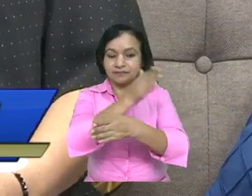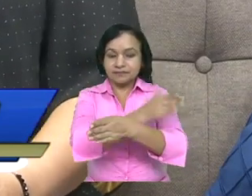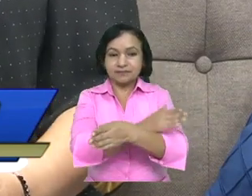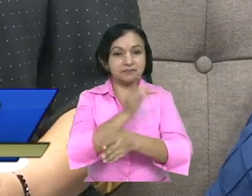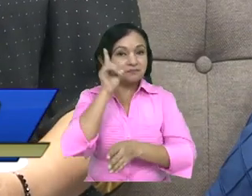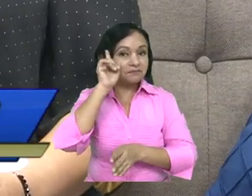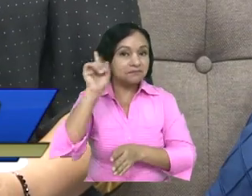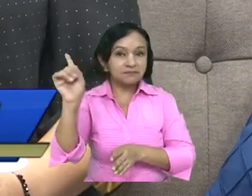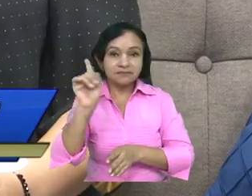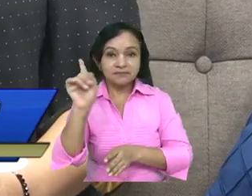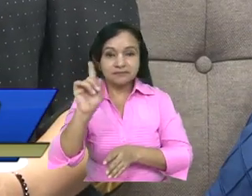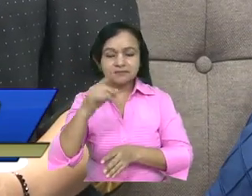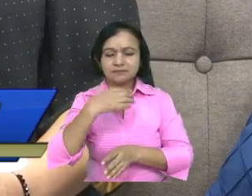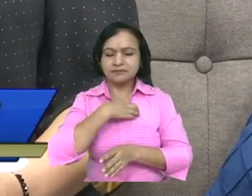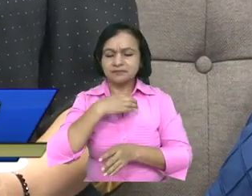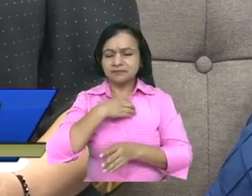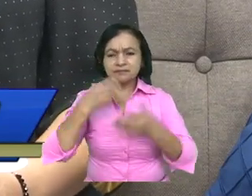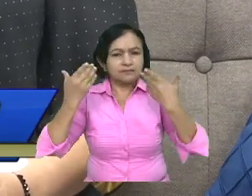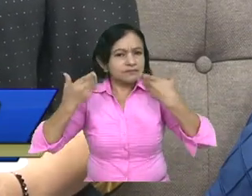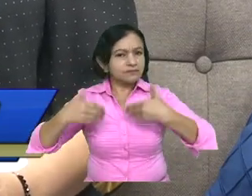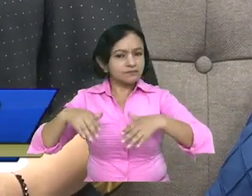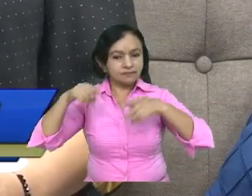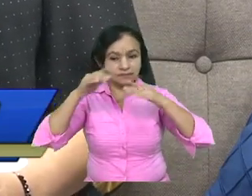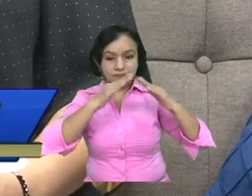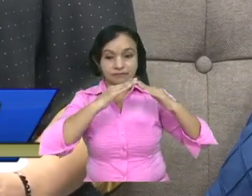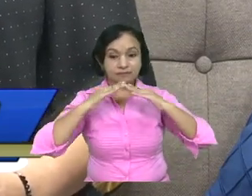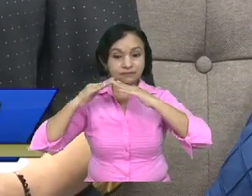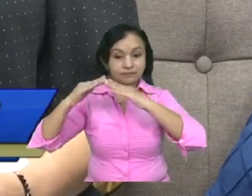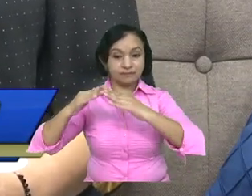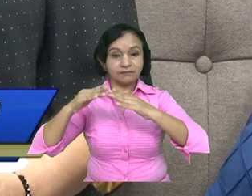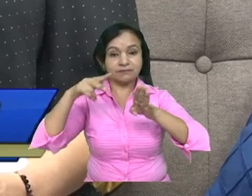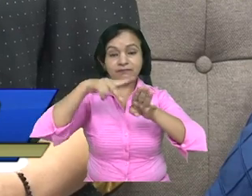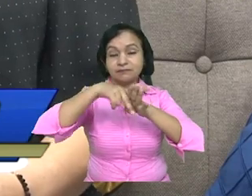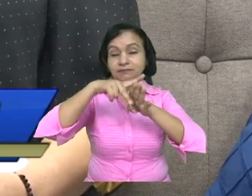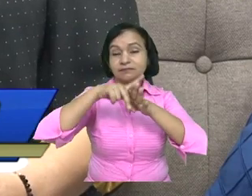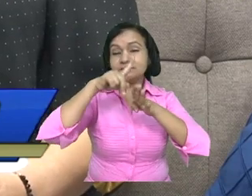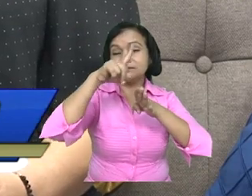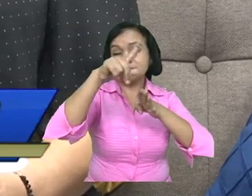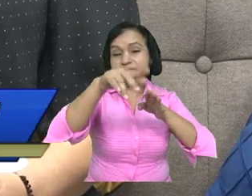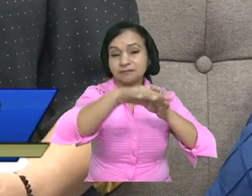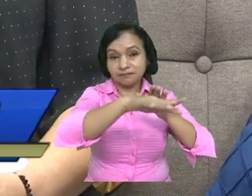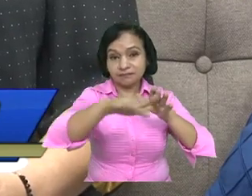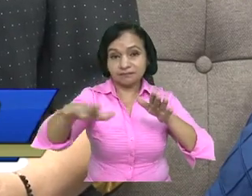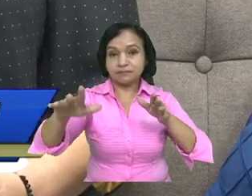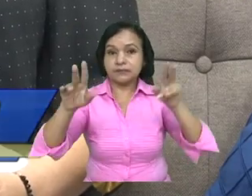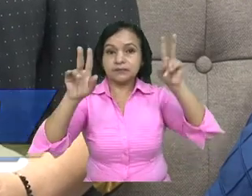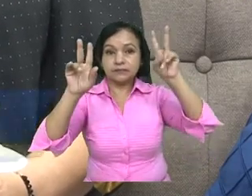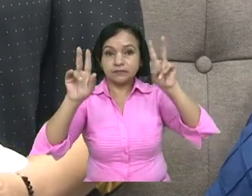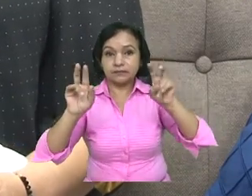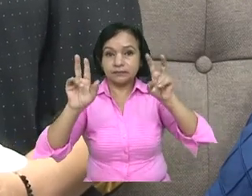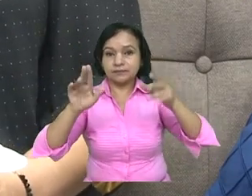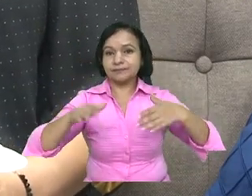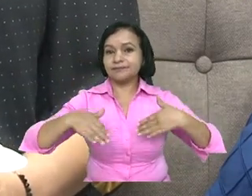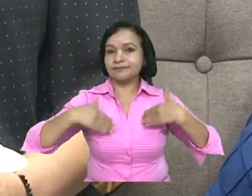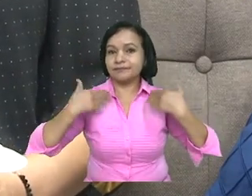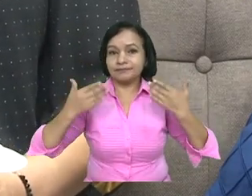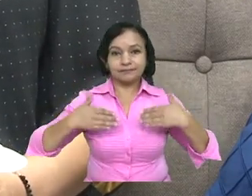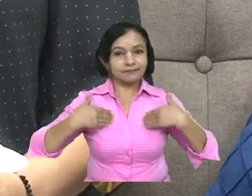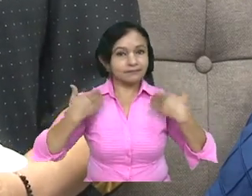para nosotros es algo natural, para ellos ha sido un tema, digamos, de